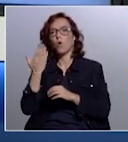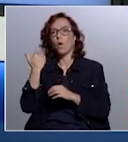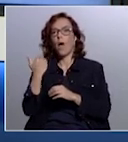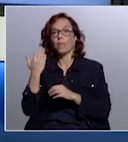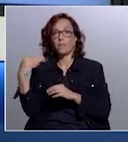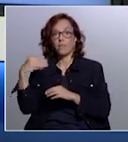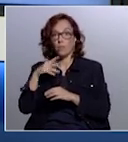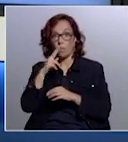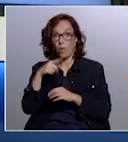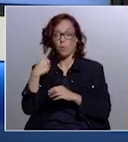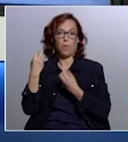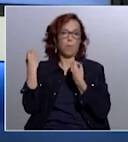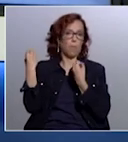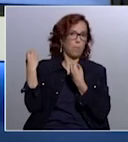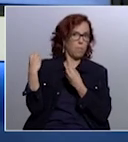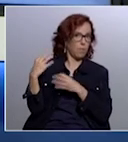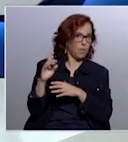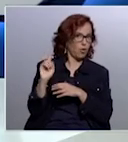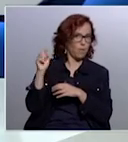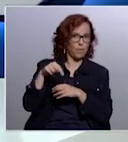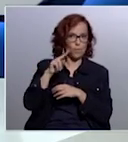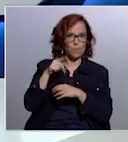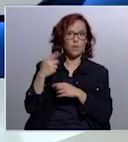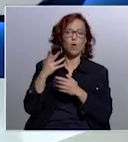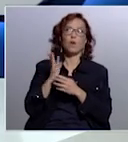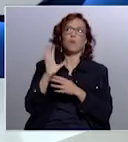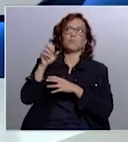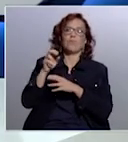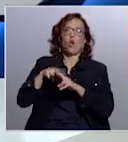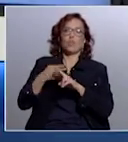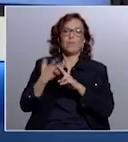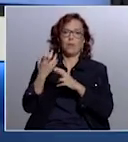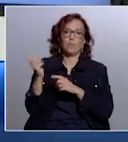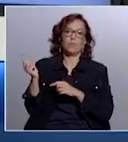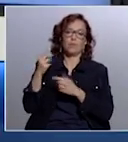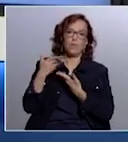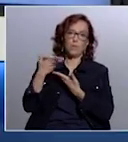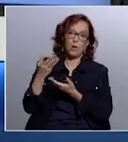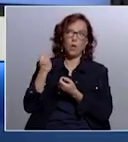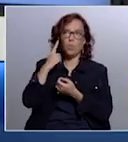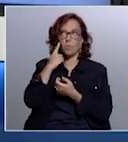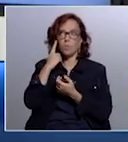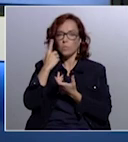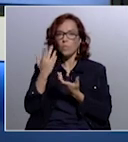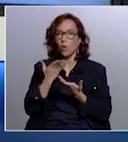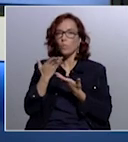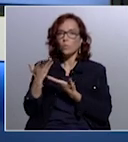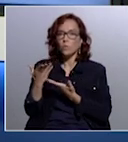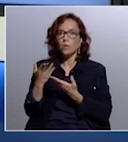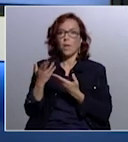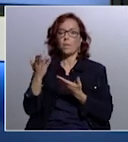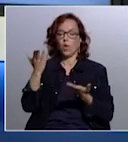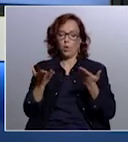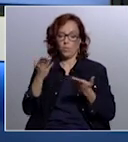dejar de pasar y bueno ahora tratamos de n de incorporarlos al circuito de qué manera se hace eso pensando en ese equilibrio de espectáculos nacionales